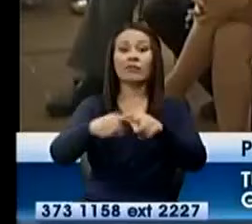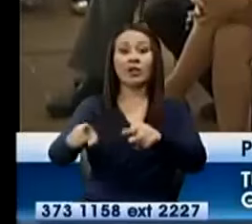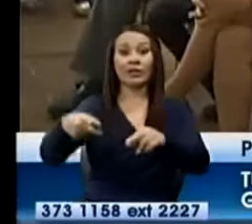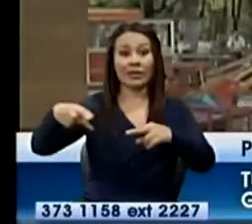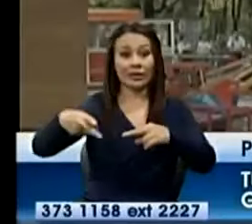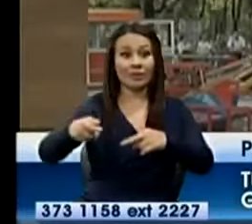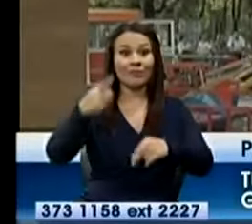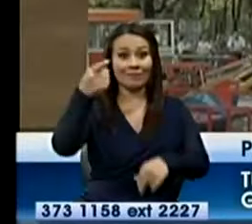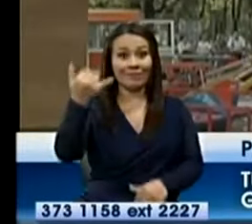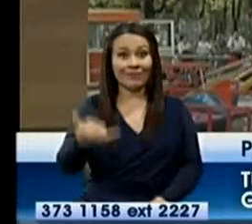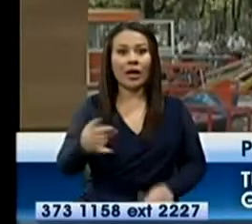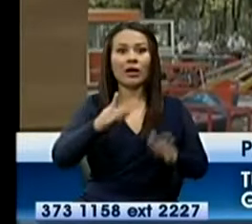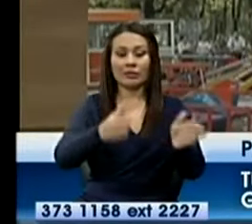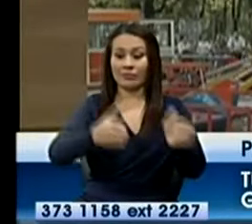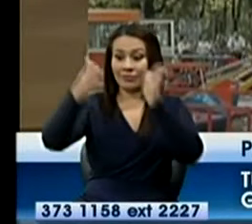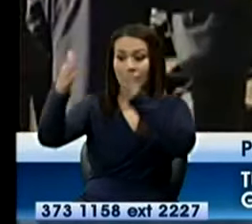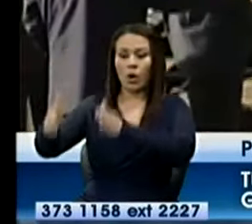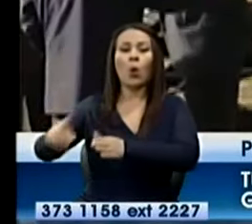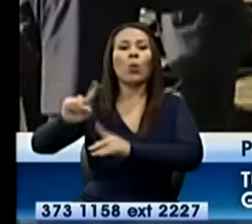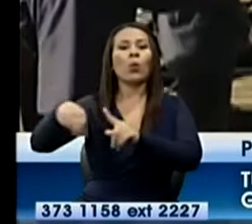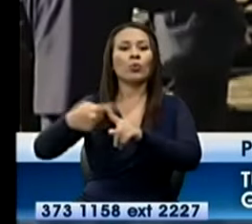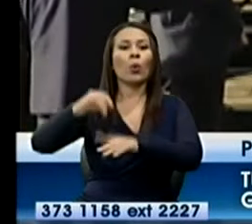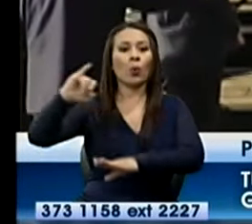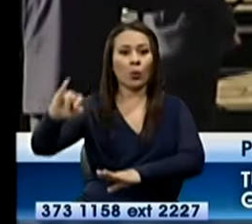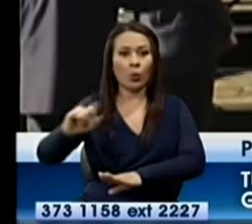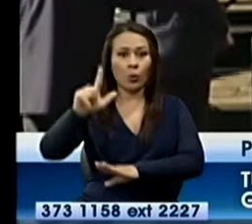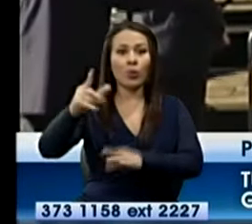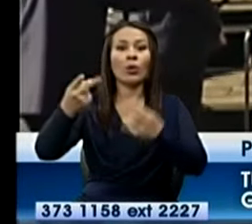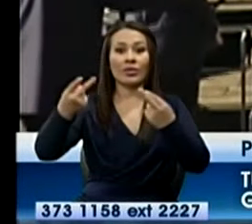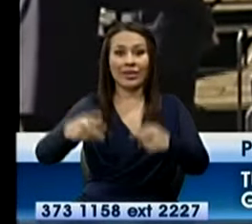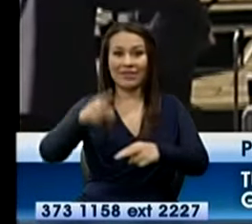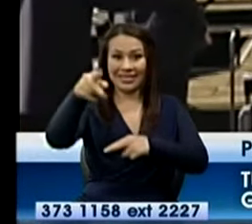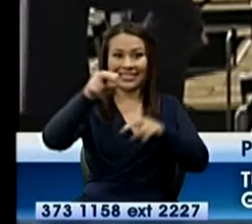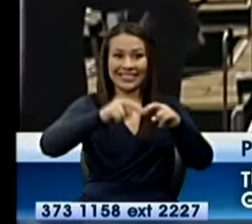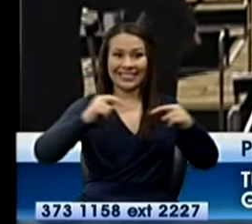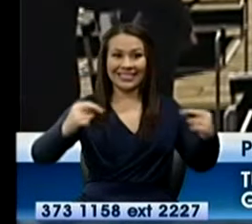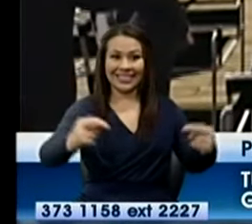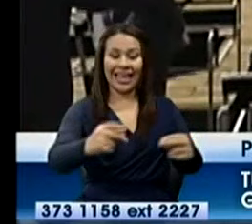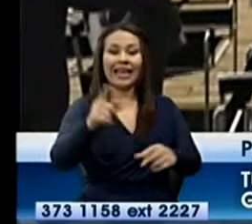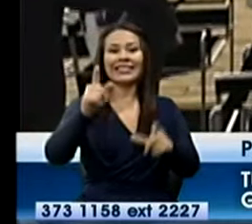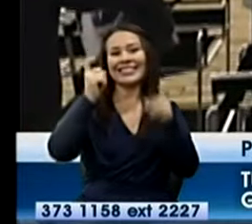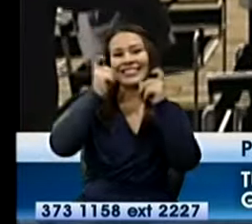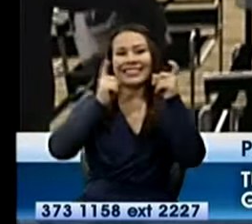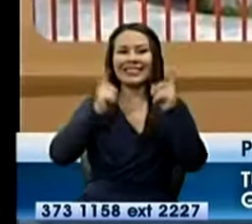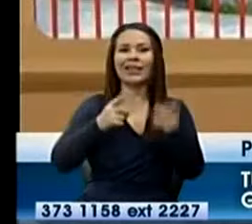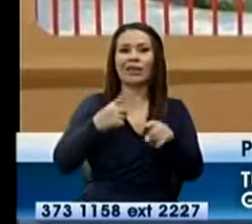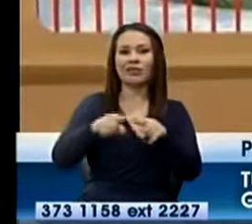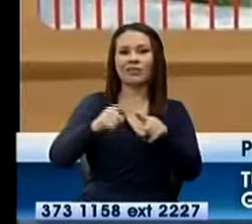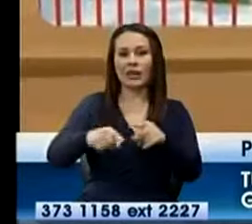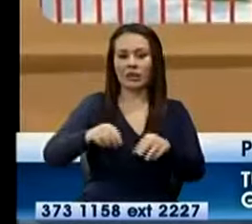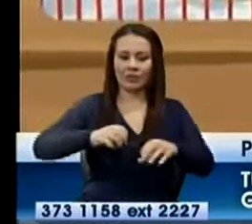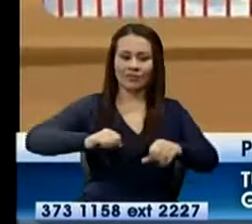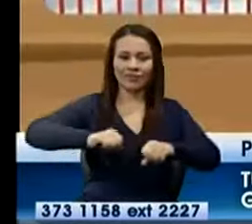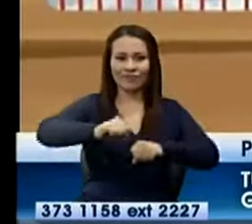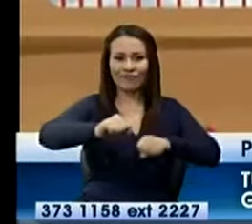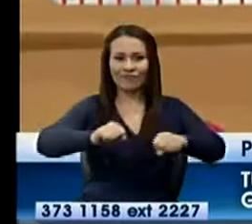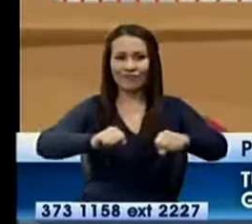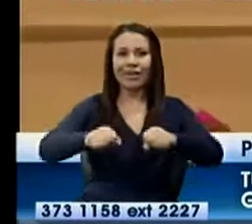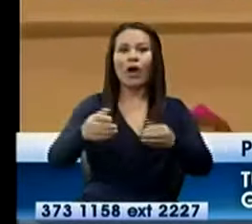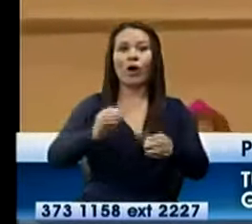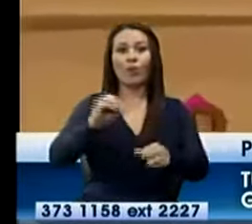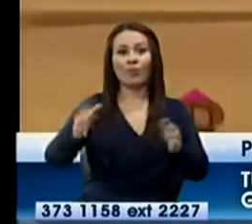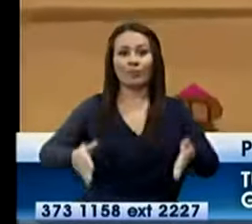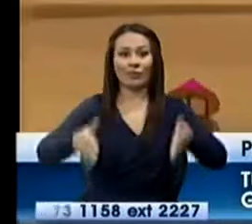segunda fase será entregada en el mes de julio y contará también con otra zona de entretenimiento con juegos mecánicos como una